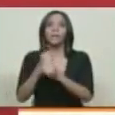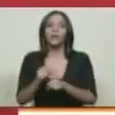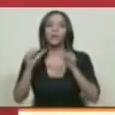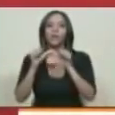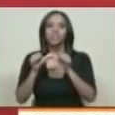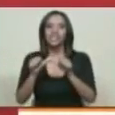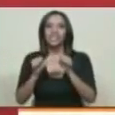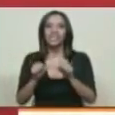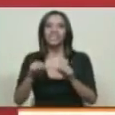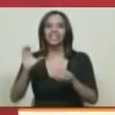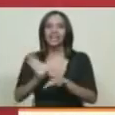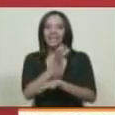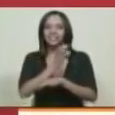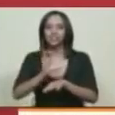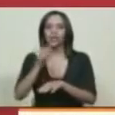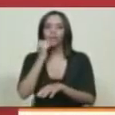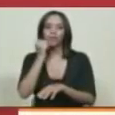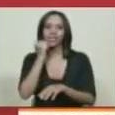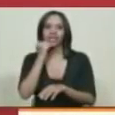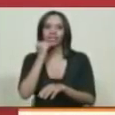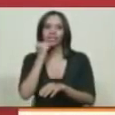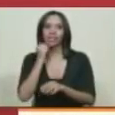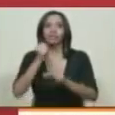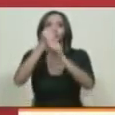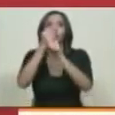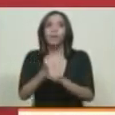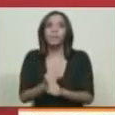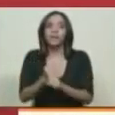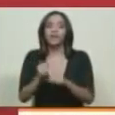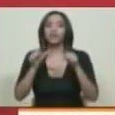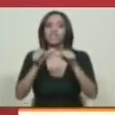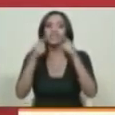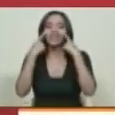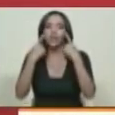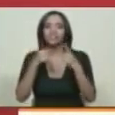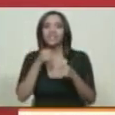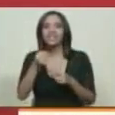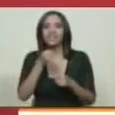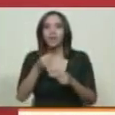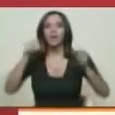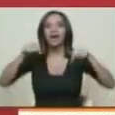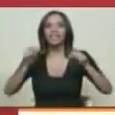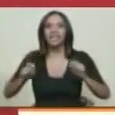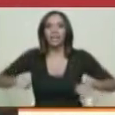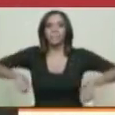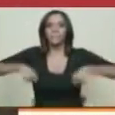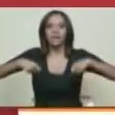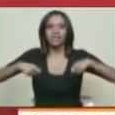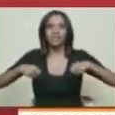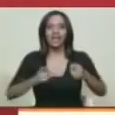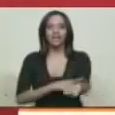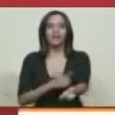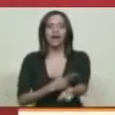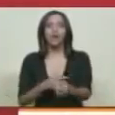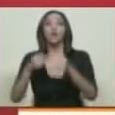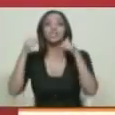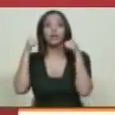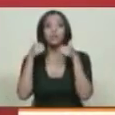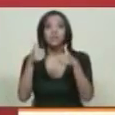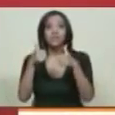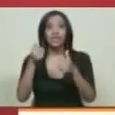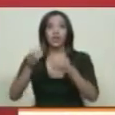canciones de protesta, espero no seguir viendo este tipo de reportaje, porque aquí hay que ponerse los pantalones, hermano. Está muy bien la acción que se